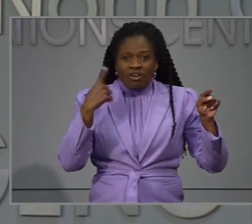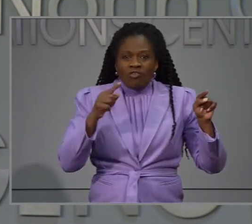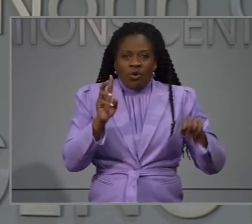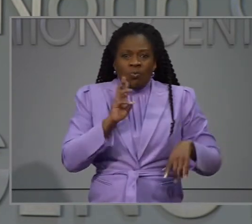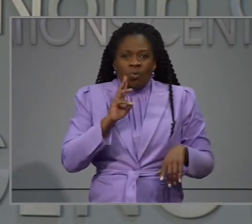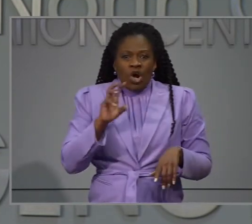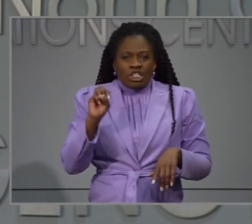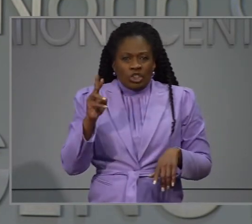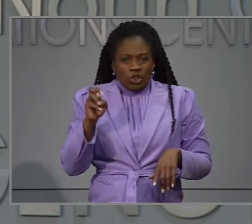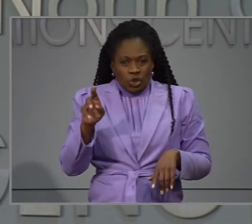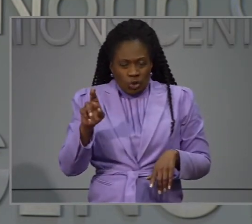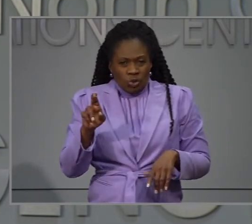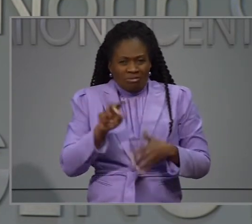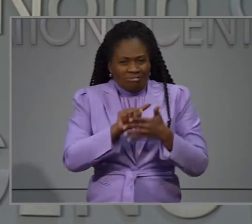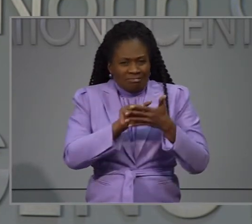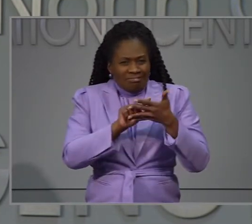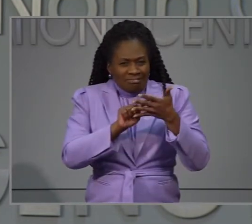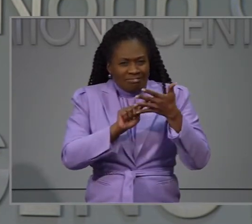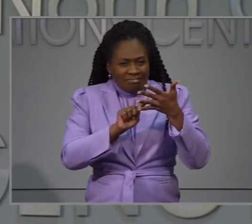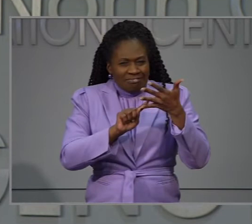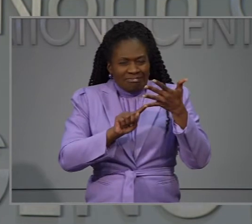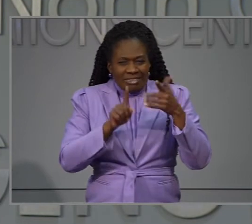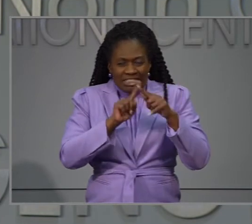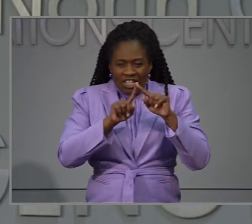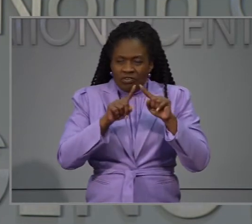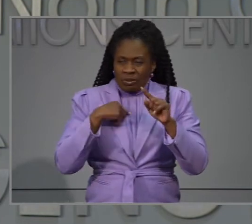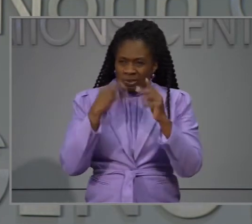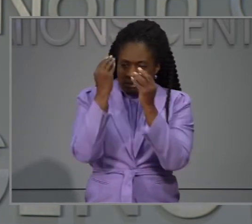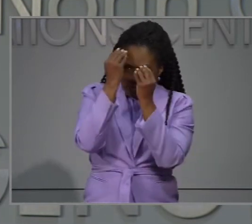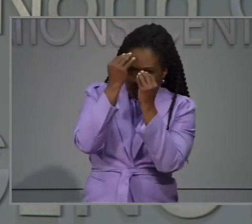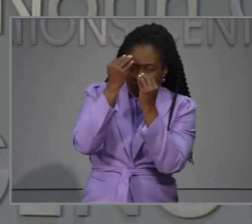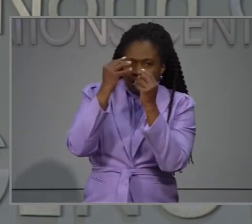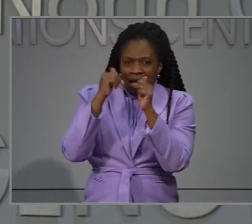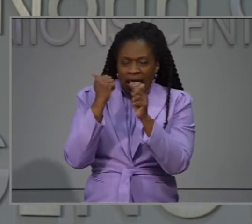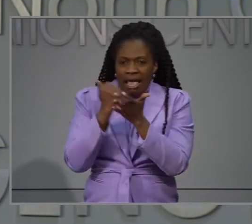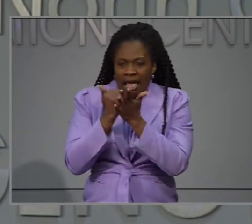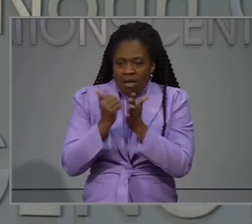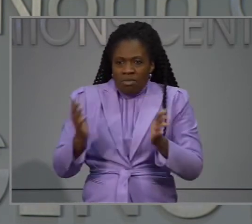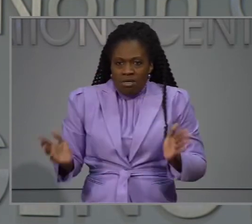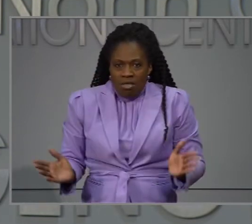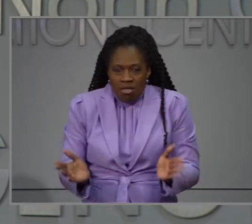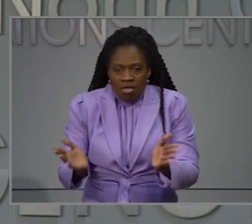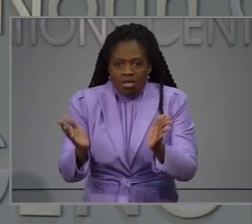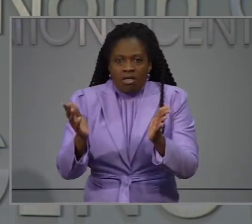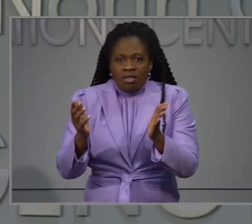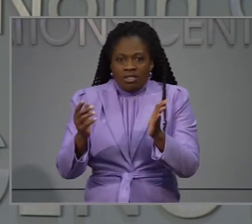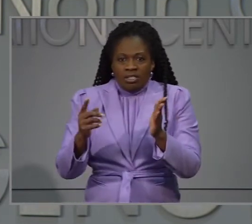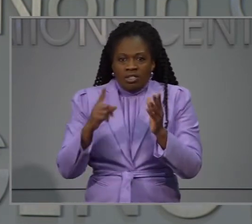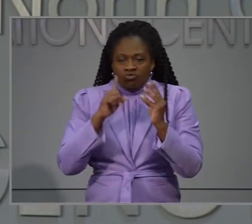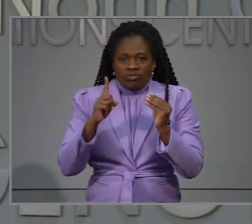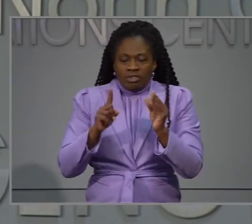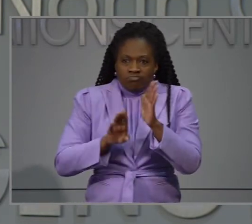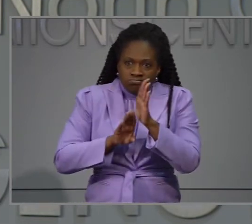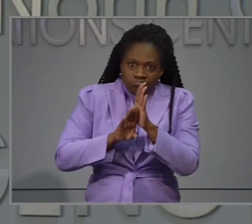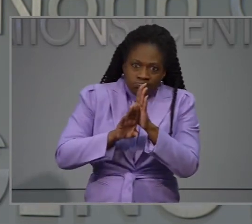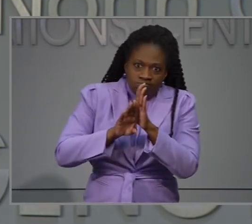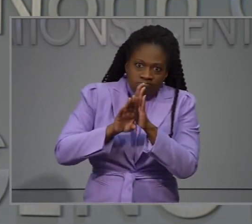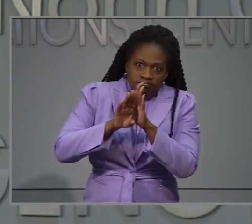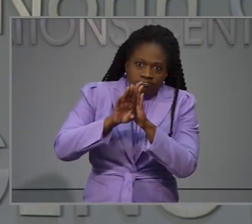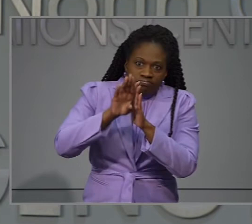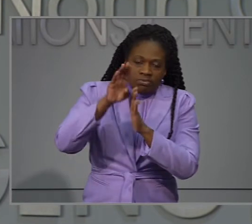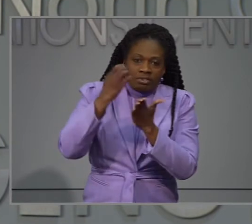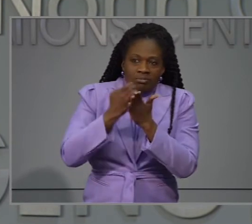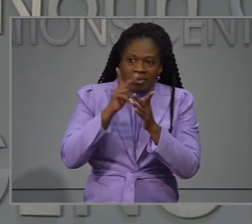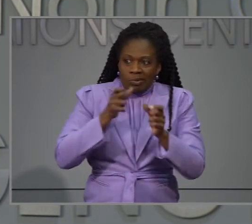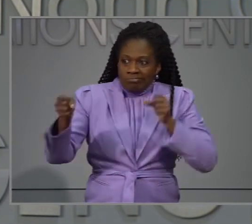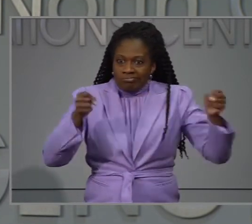universidades y también para voy a alcantarillado este tipo de actividades pueden ayudar a estimular la economía y poner